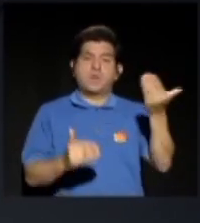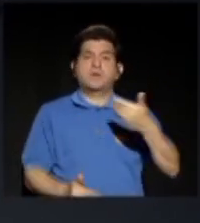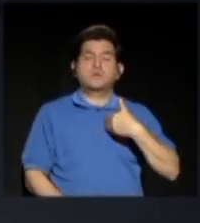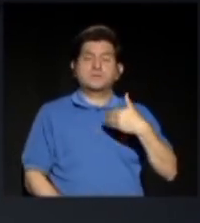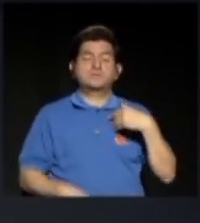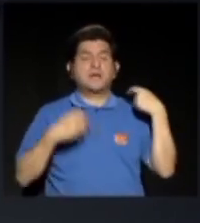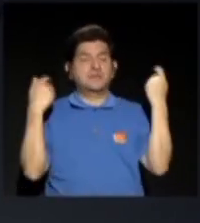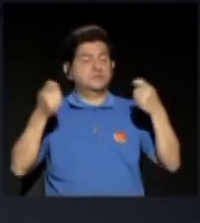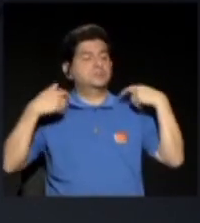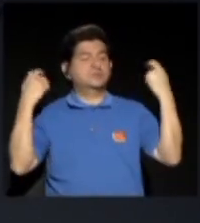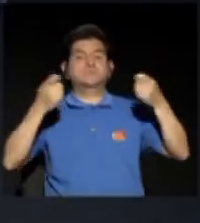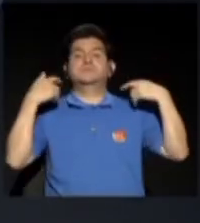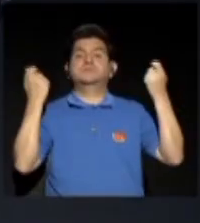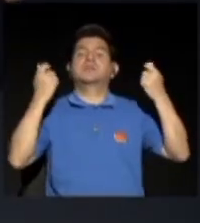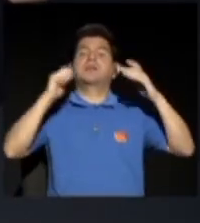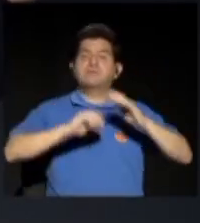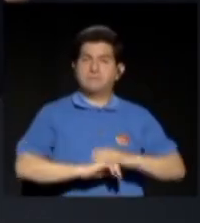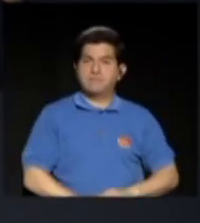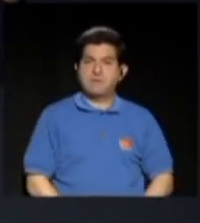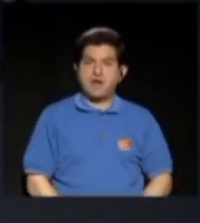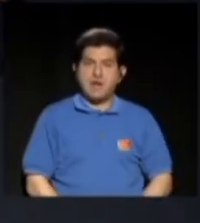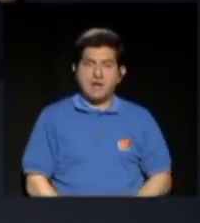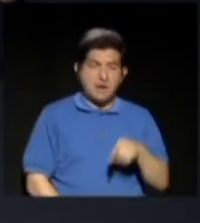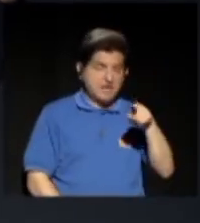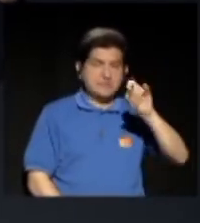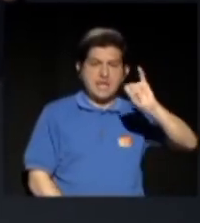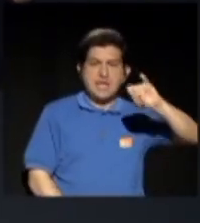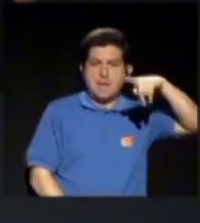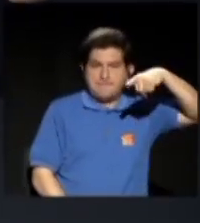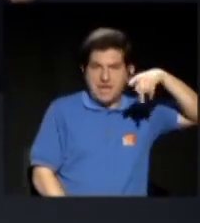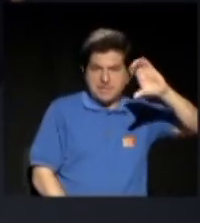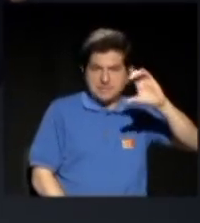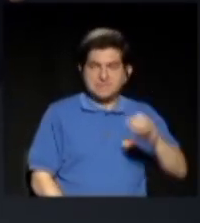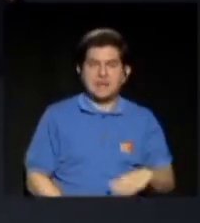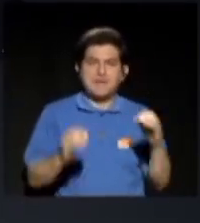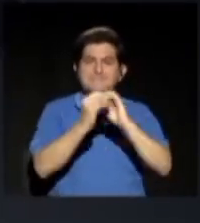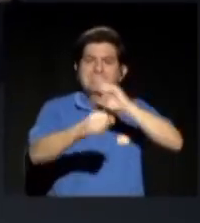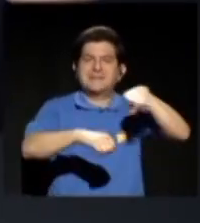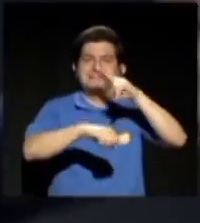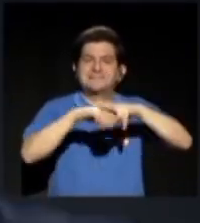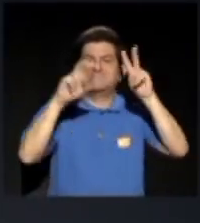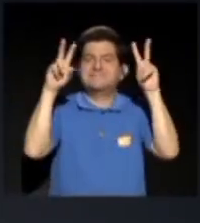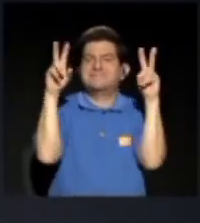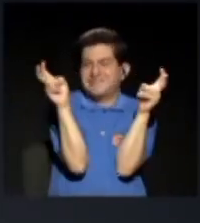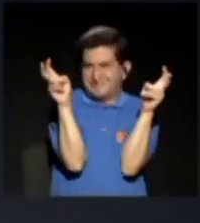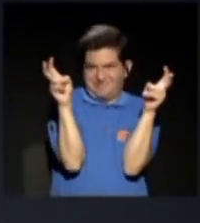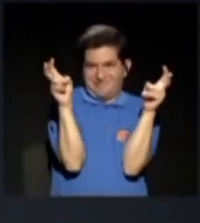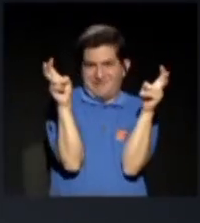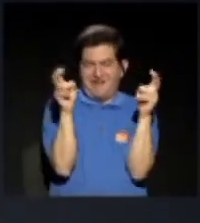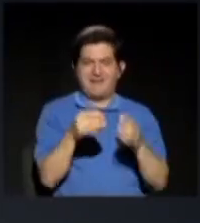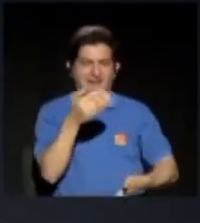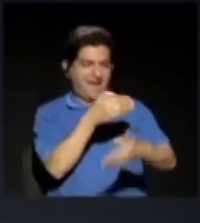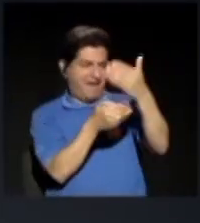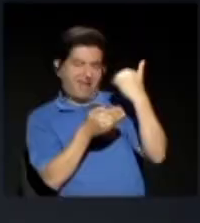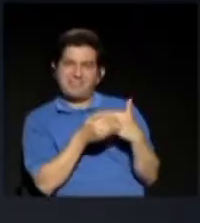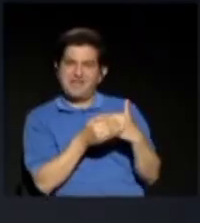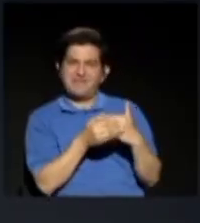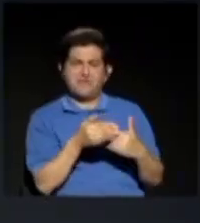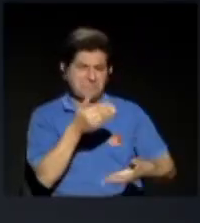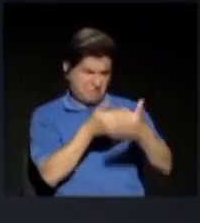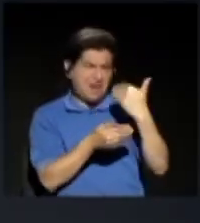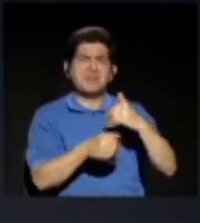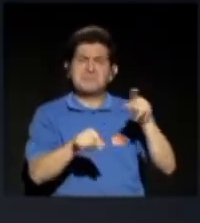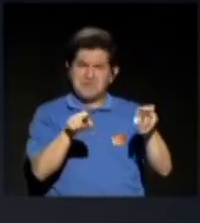que celebrar es que el índice nuevo es más nacional que el índice anterior. El anterior también